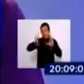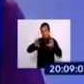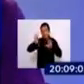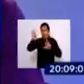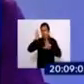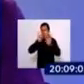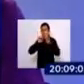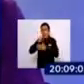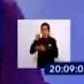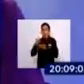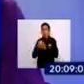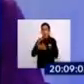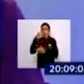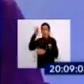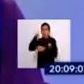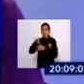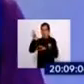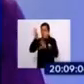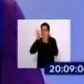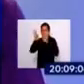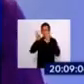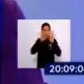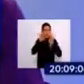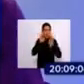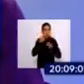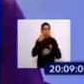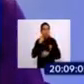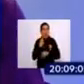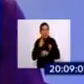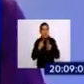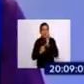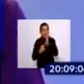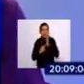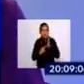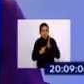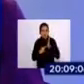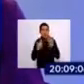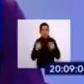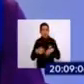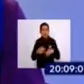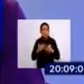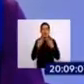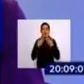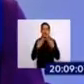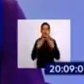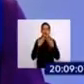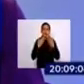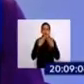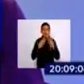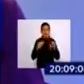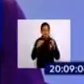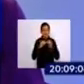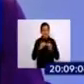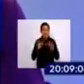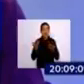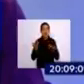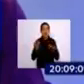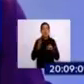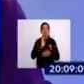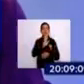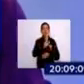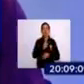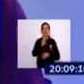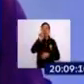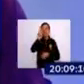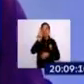las juntas receptoras del voto. Para este caso, y me permito también realizar un agradecimiento a la Escuela Politécnica